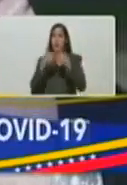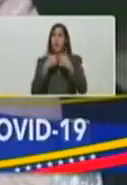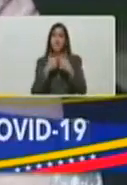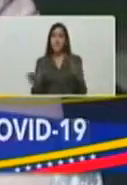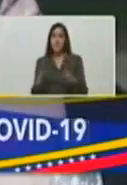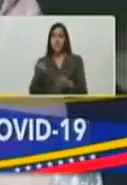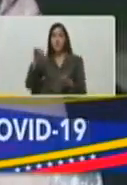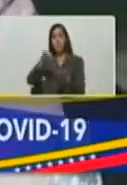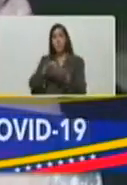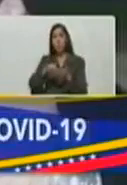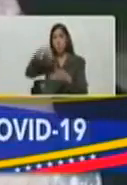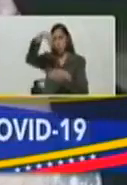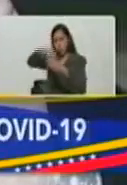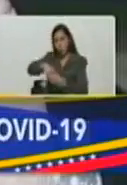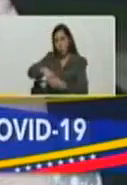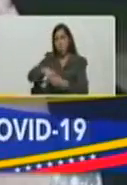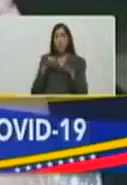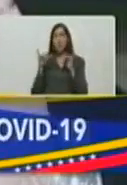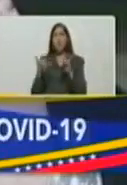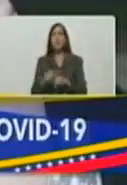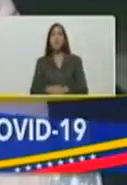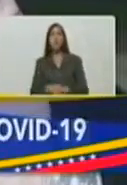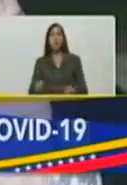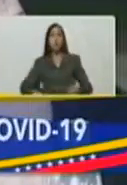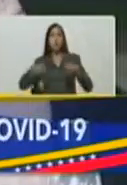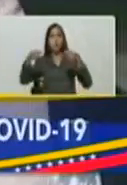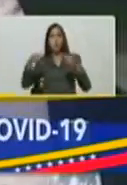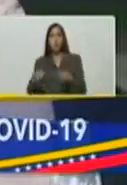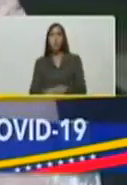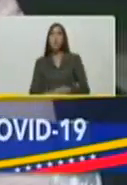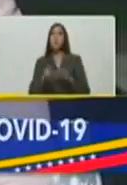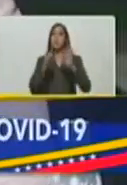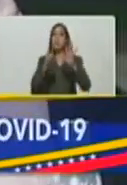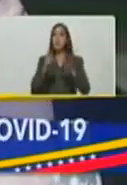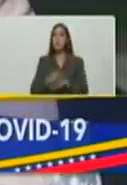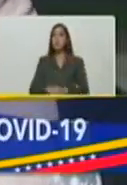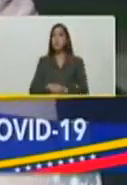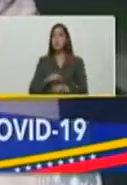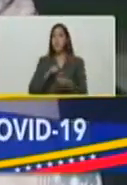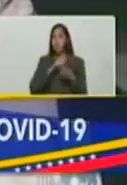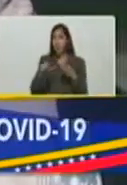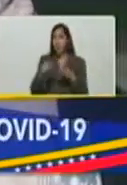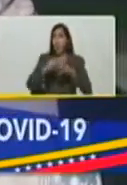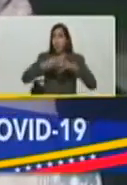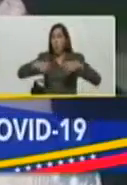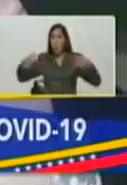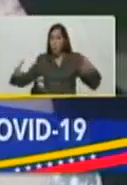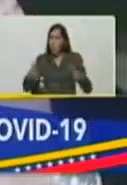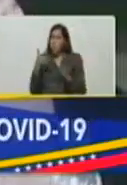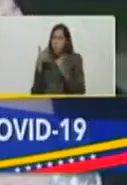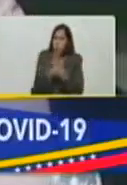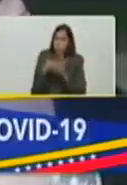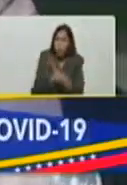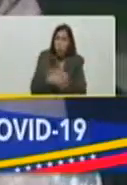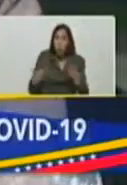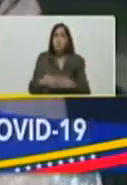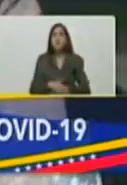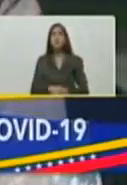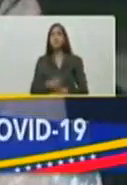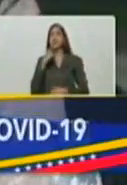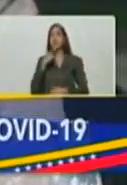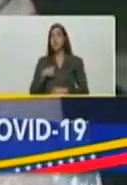además de 6 supermercados. Así que la semana siguiente vamos a tener una ampliación. ¿Qué quiere decir esto, presidente? Que tal como usted nos lo